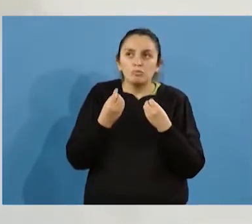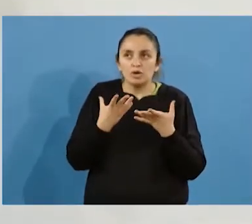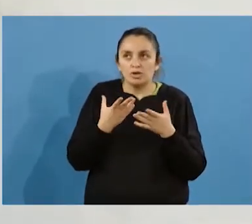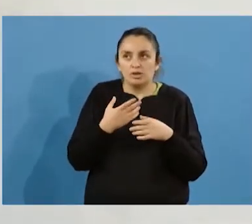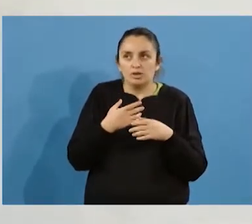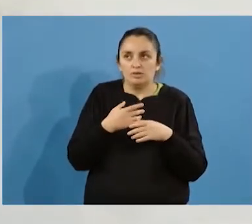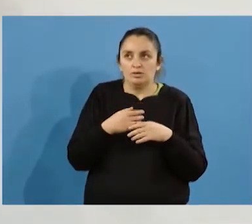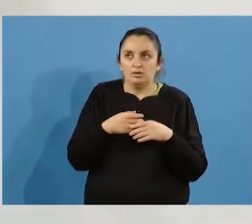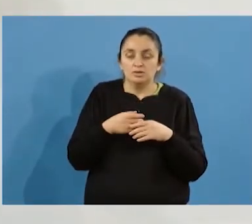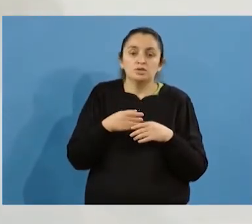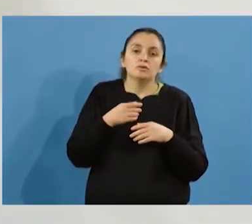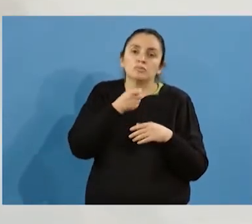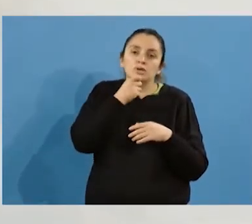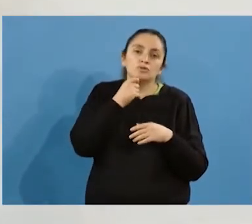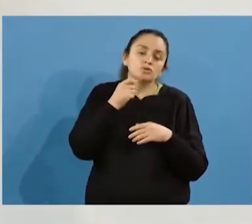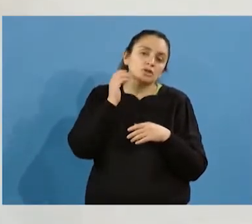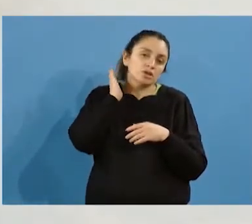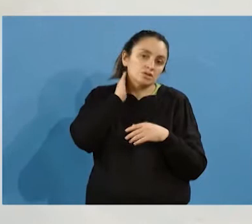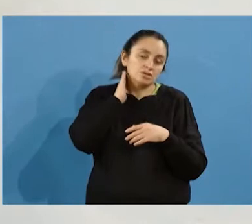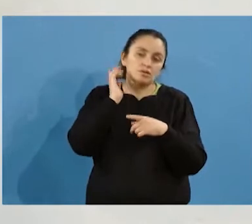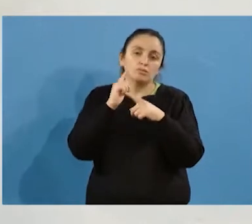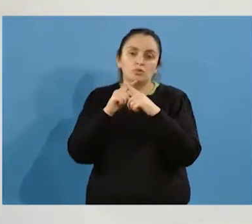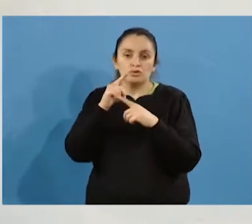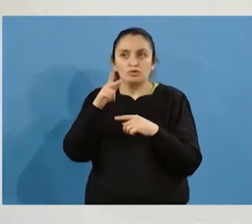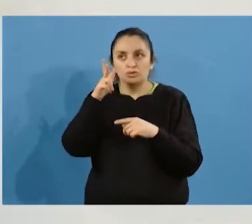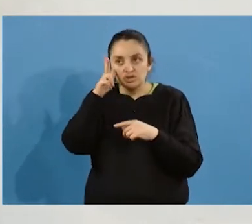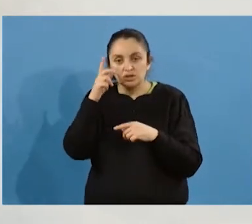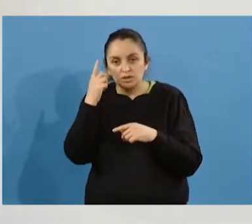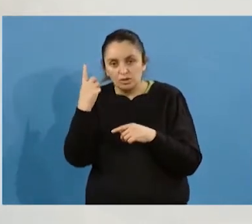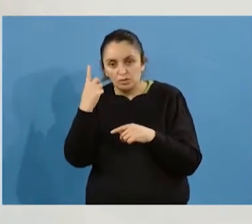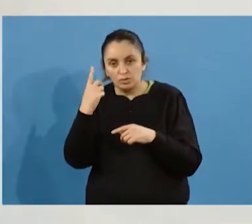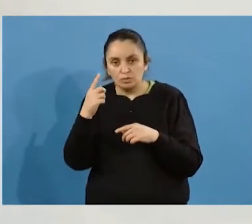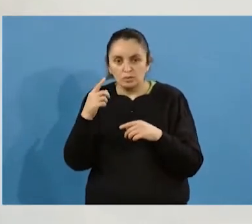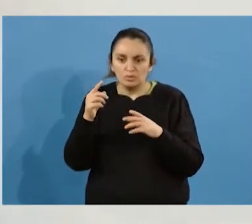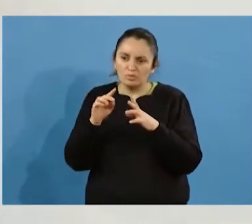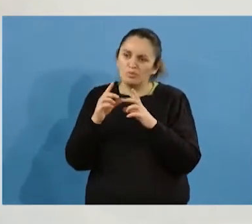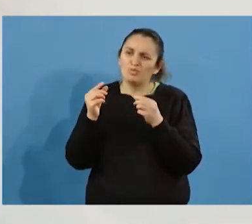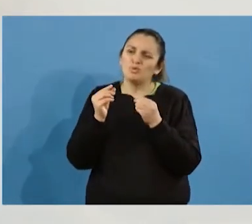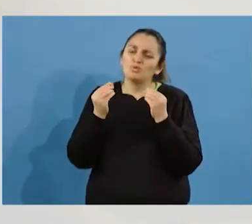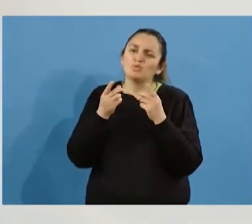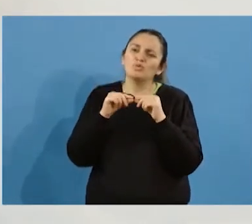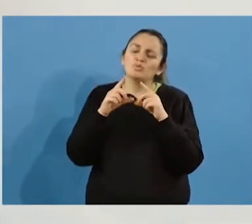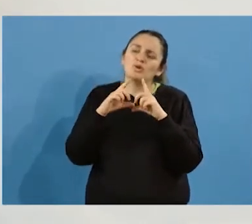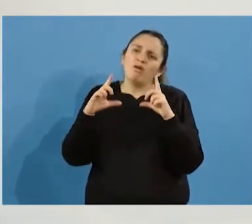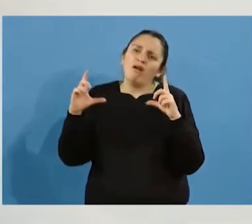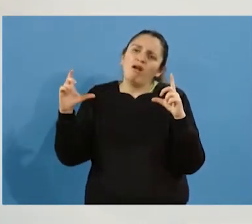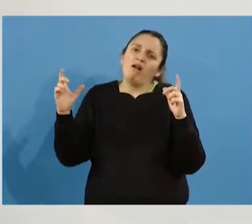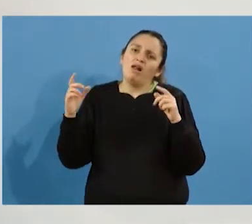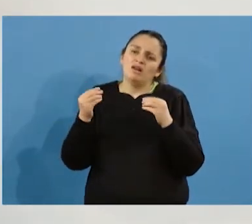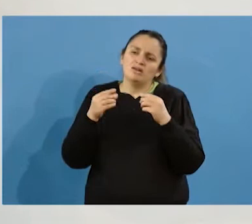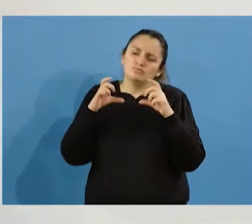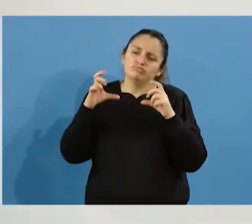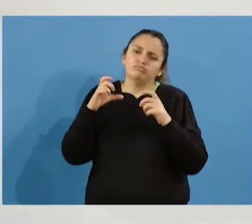multiplicar el 16 por el 81 sería un número que a lo mejor no pudo manejarlo para poder calcular